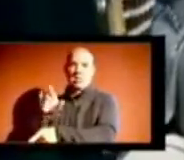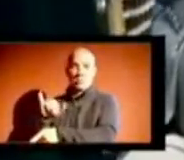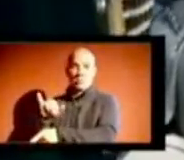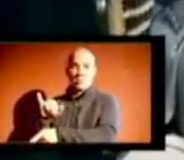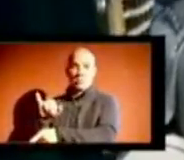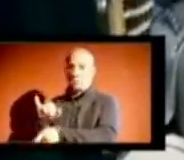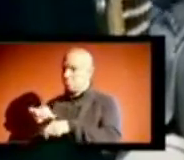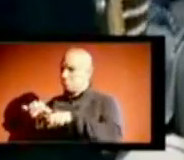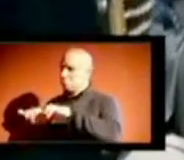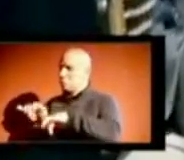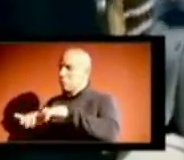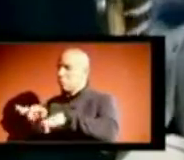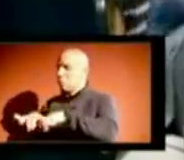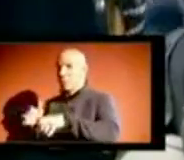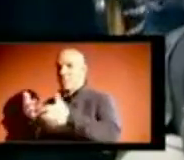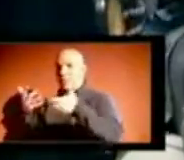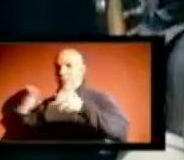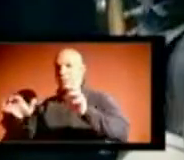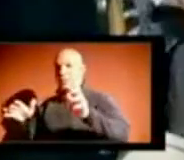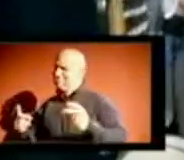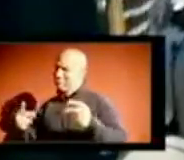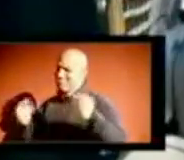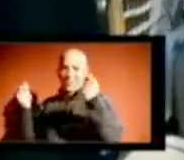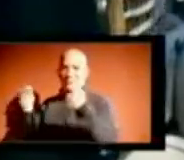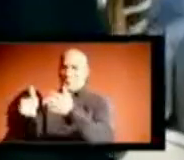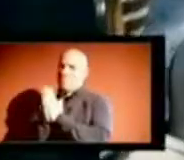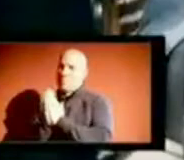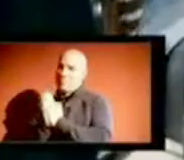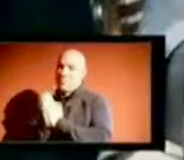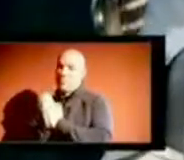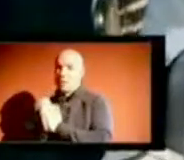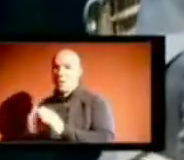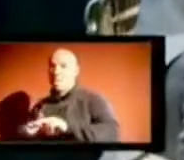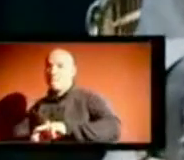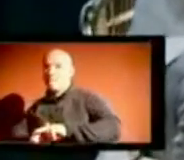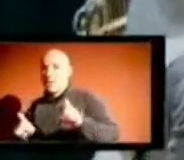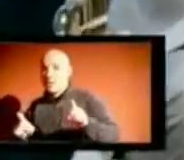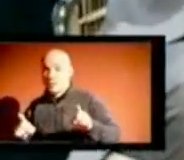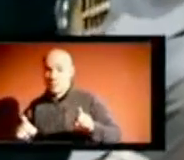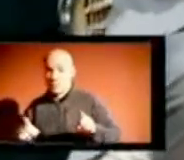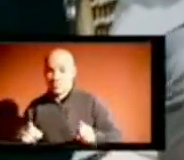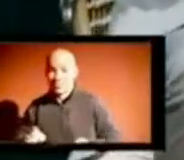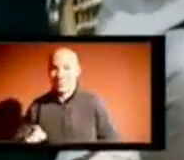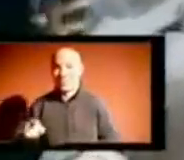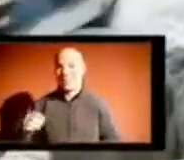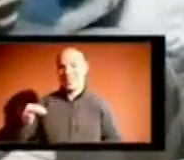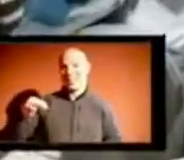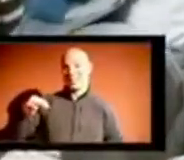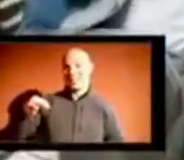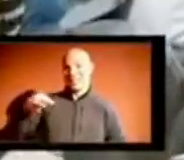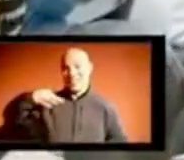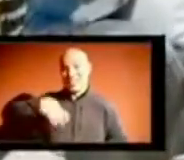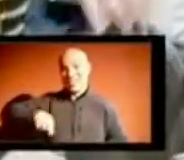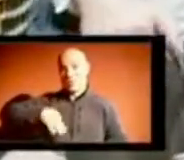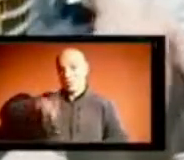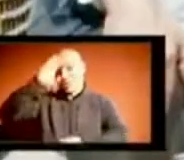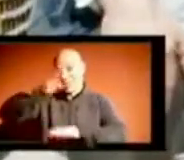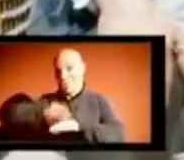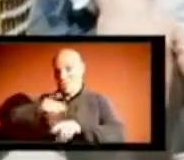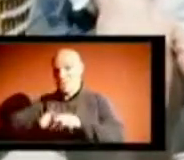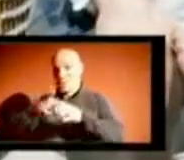que va a reclamar el crédito por trabajo, correcto, así lo esperamos. Pero el crédito por hijo dependiente no es en la